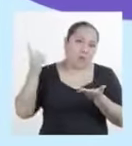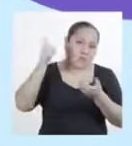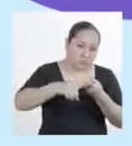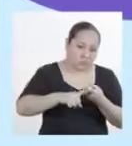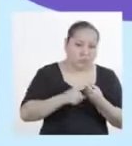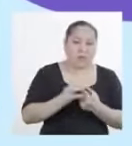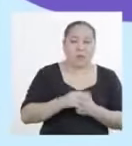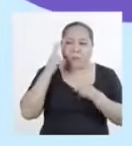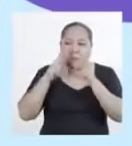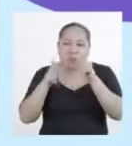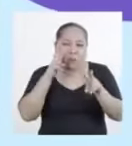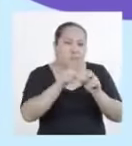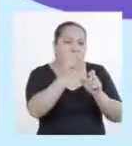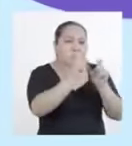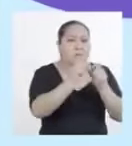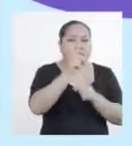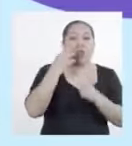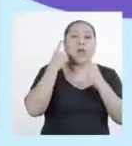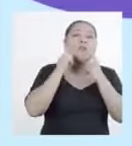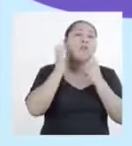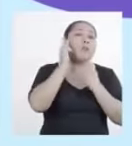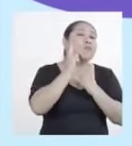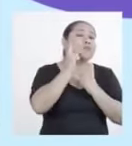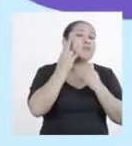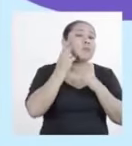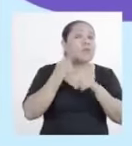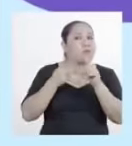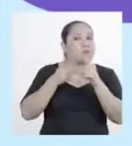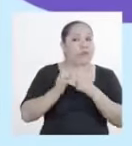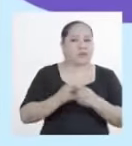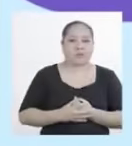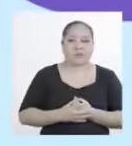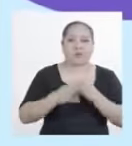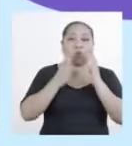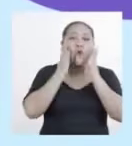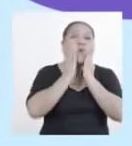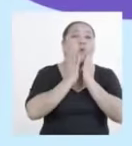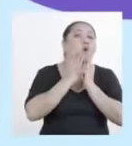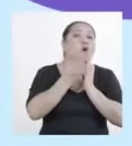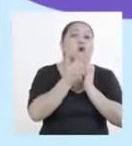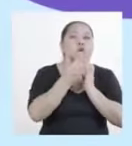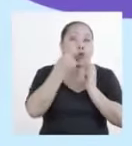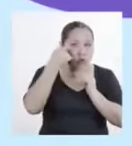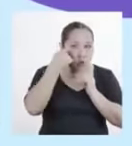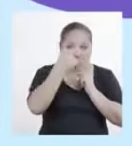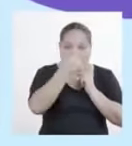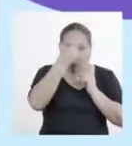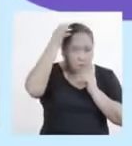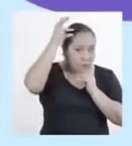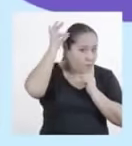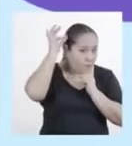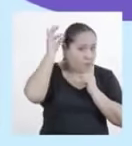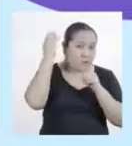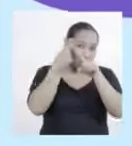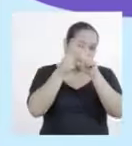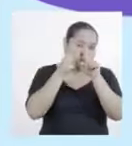Por eso vemos a personas con diferentes rasgos físicos Como tonalidades de piel, colores de ojos,